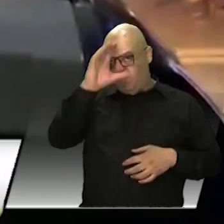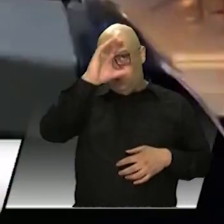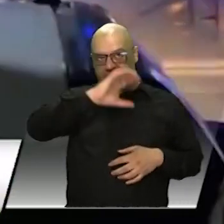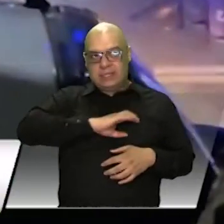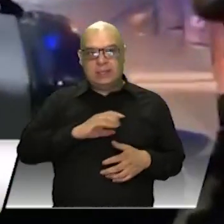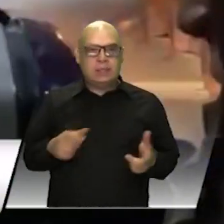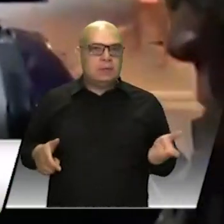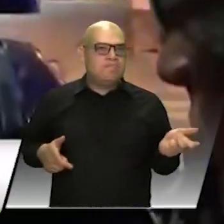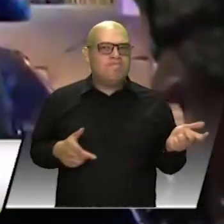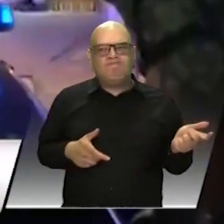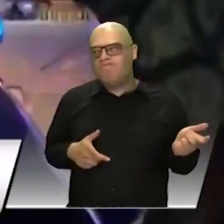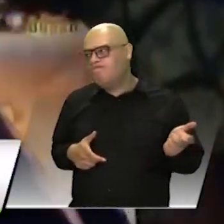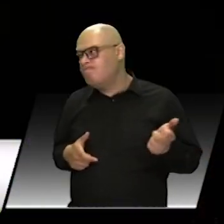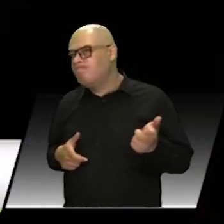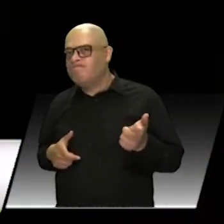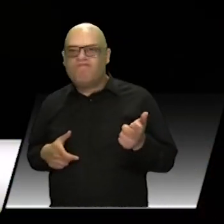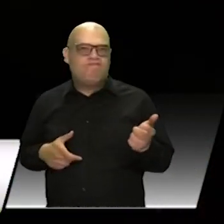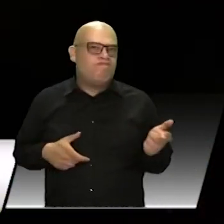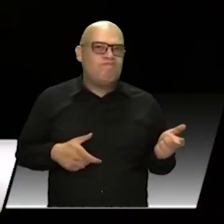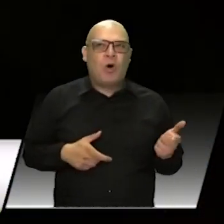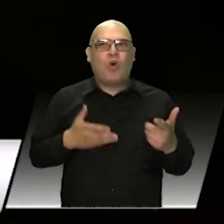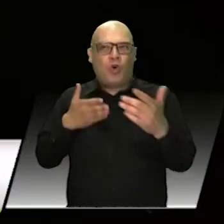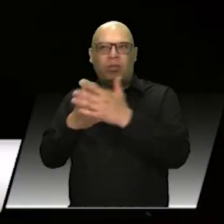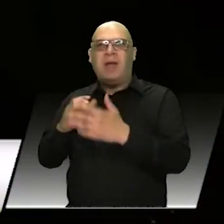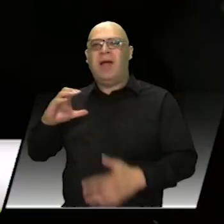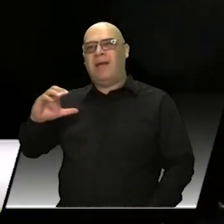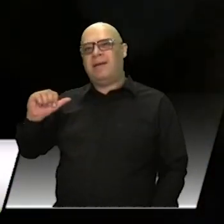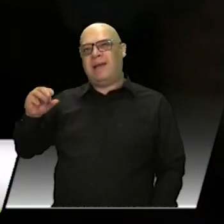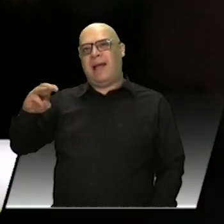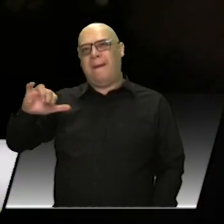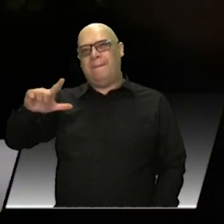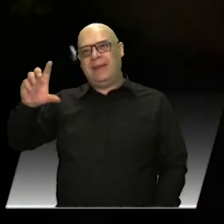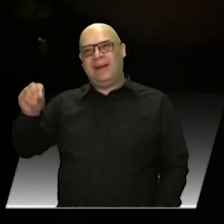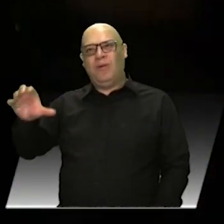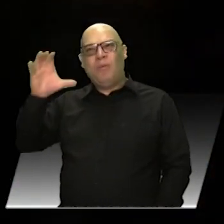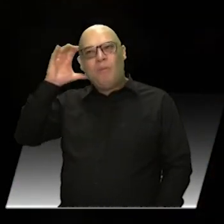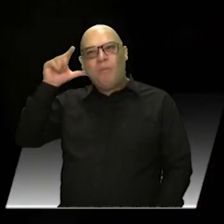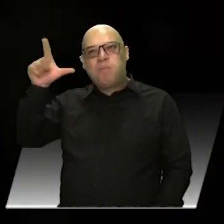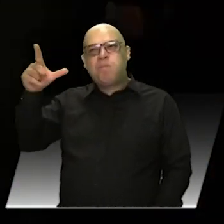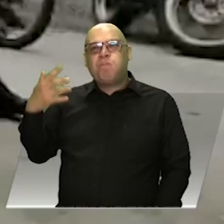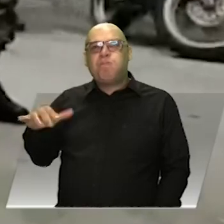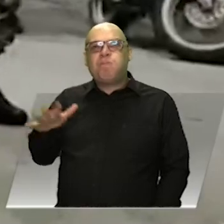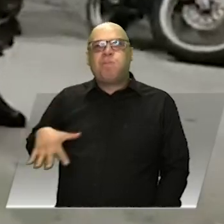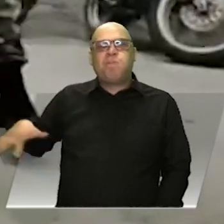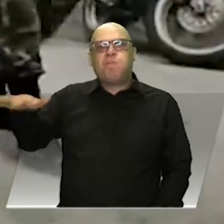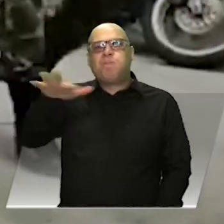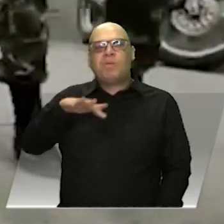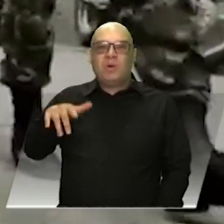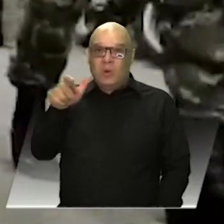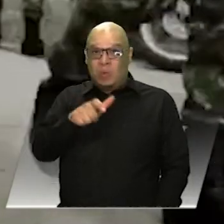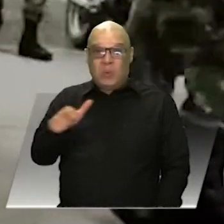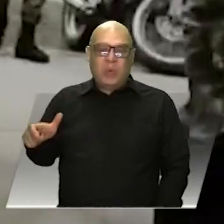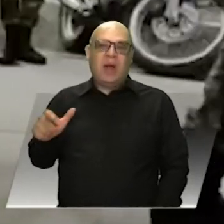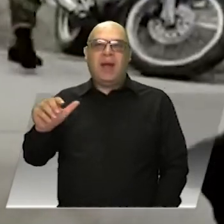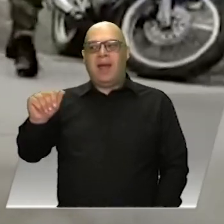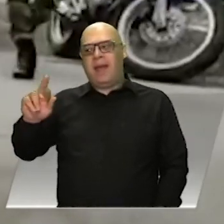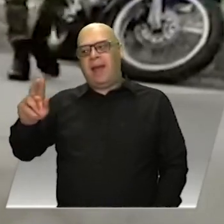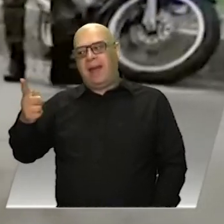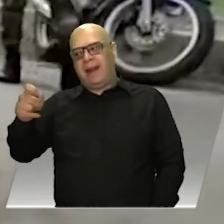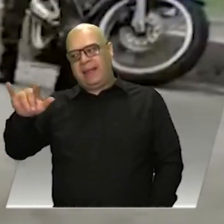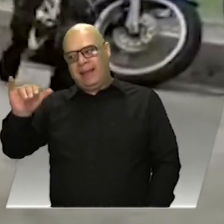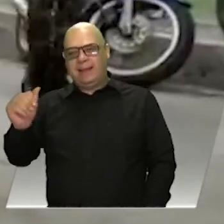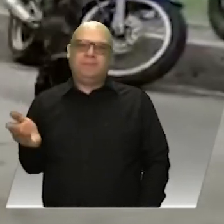con los recorridos y operativos contra alias Camilo para regresarle la tranquilidad a los habitantes de los municipios de Argelia y nariño